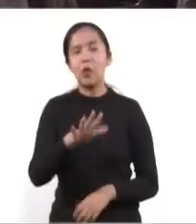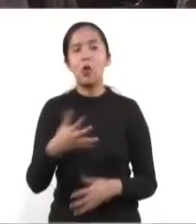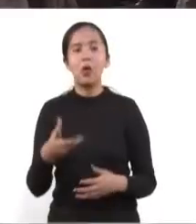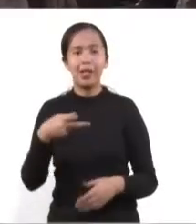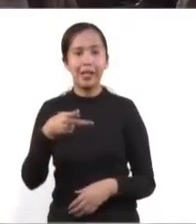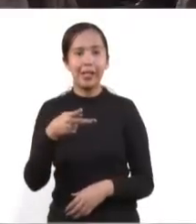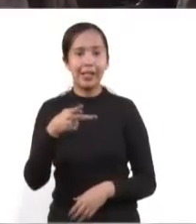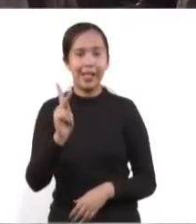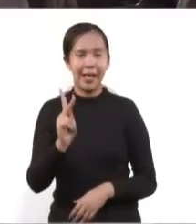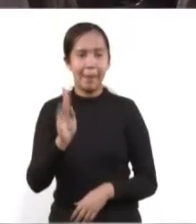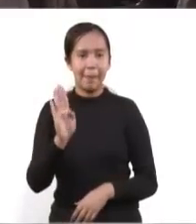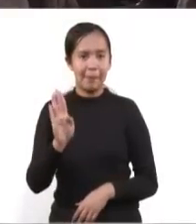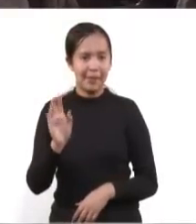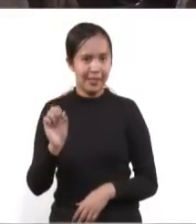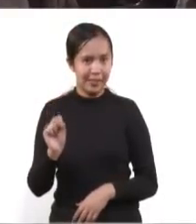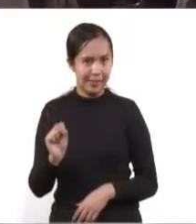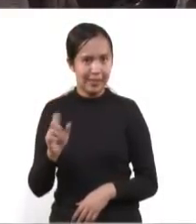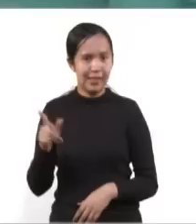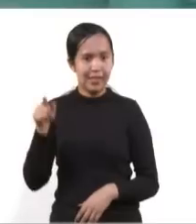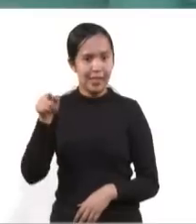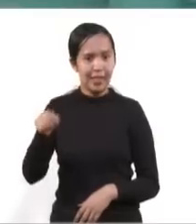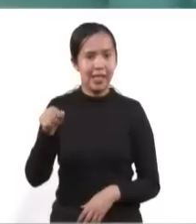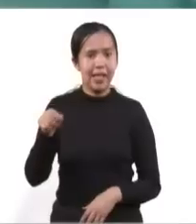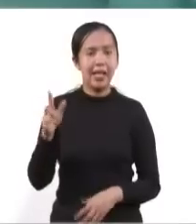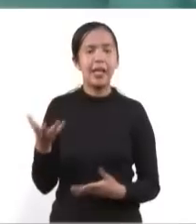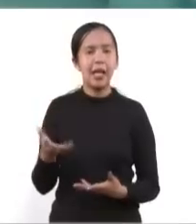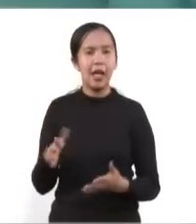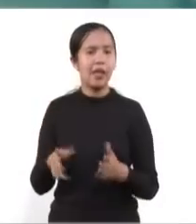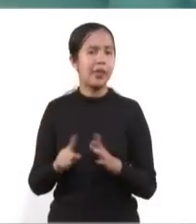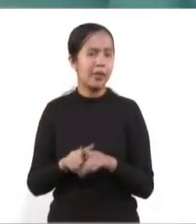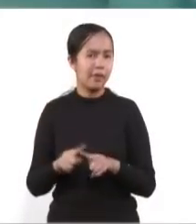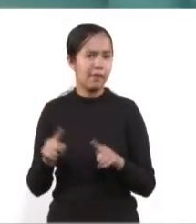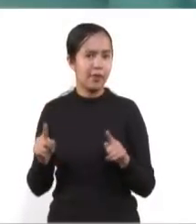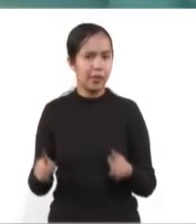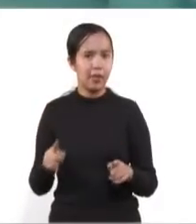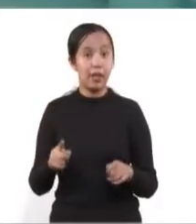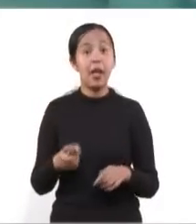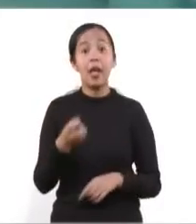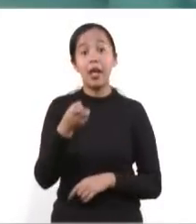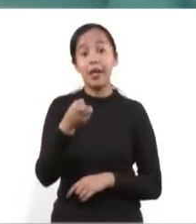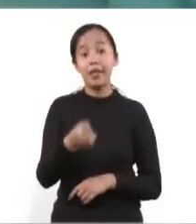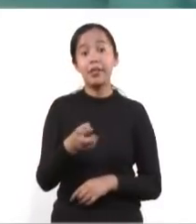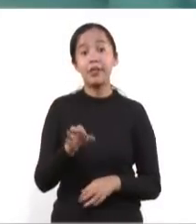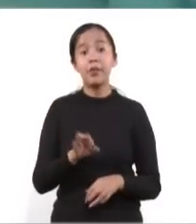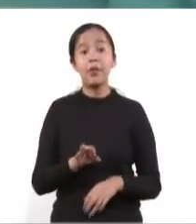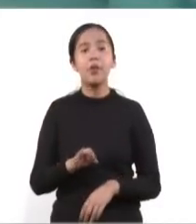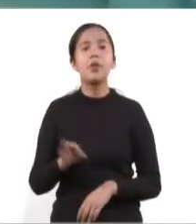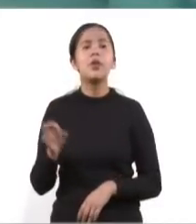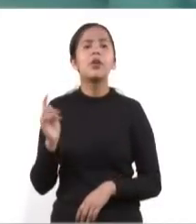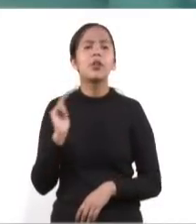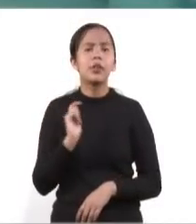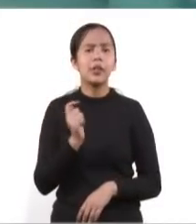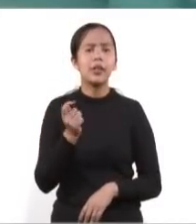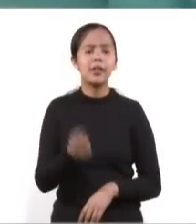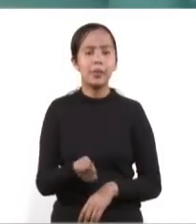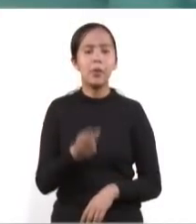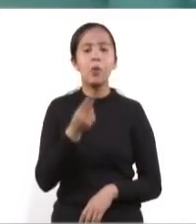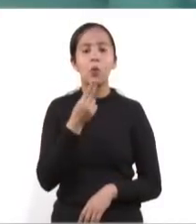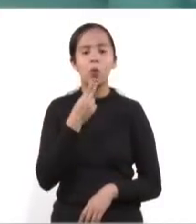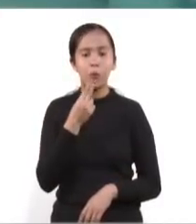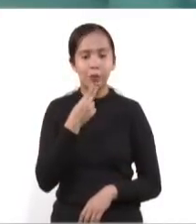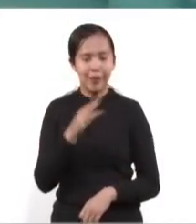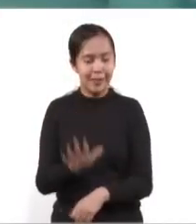en 230 kV. Esto por sí solo redundará en un uso más eficiente